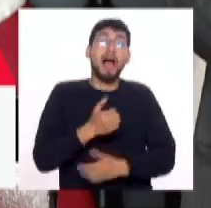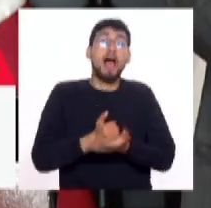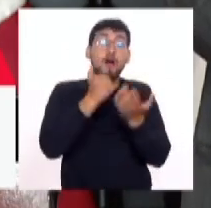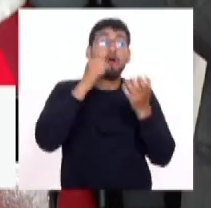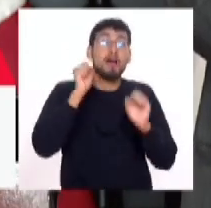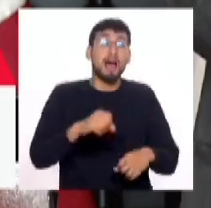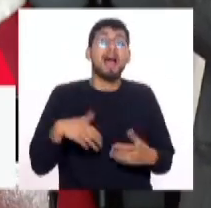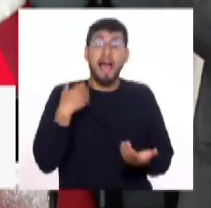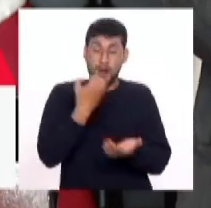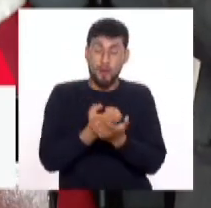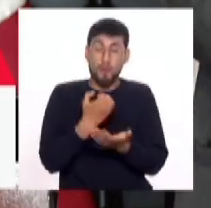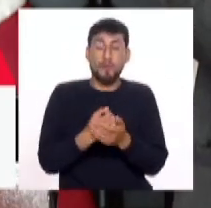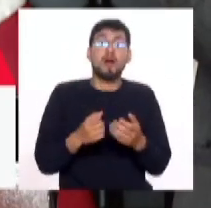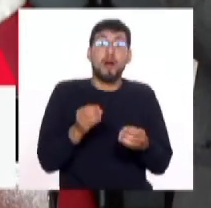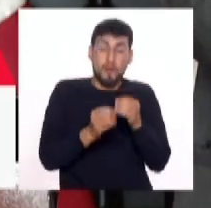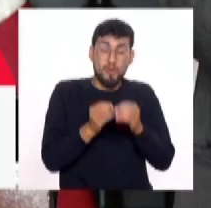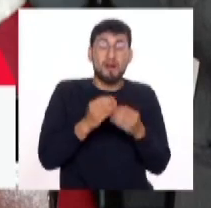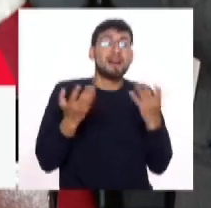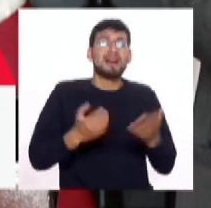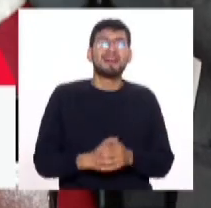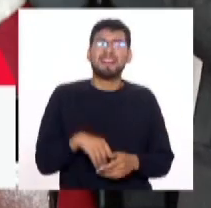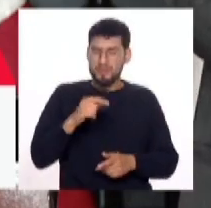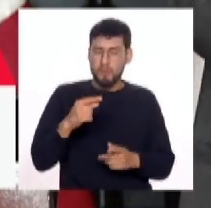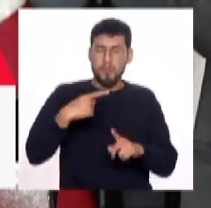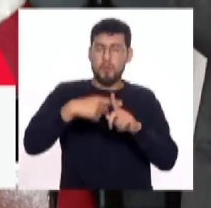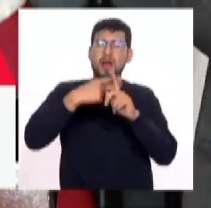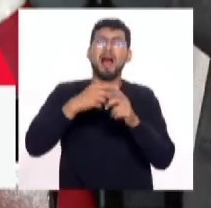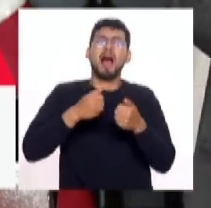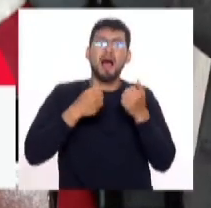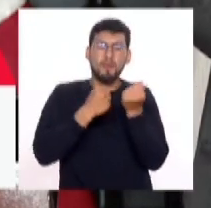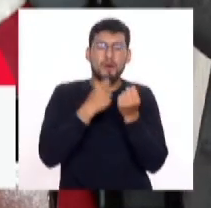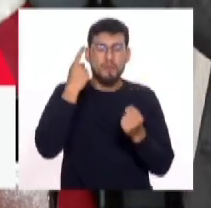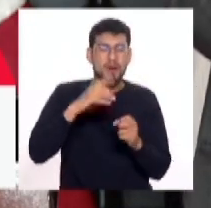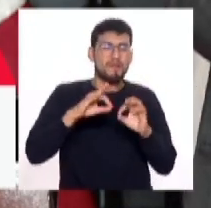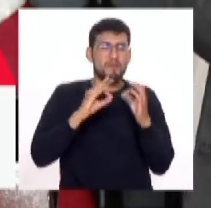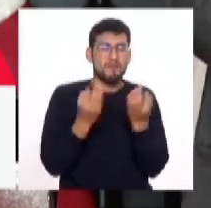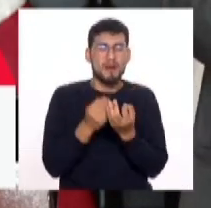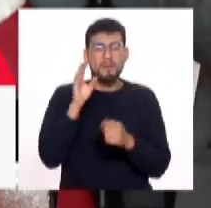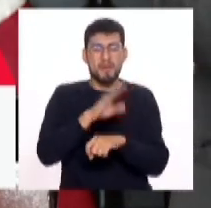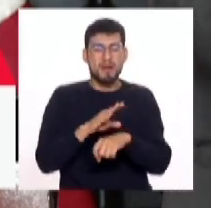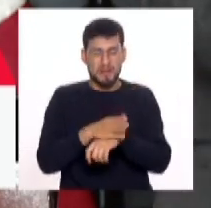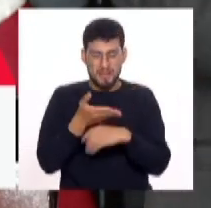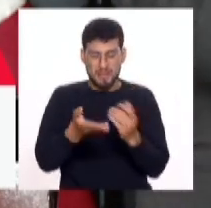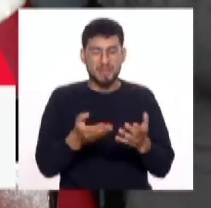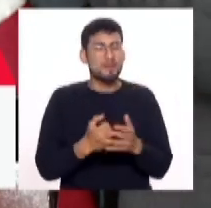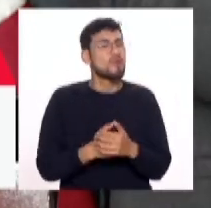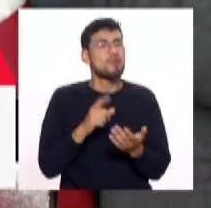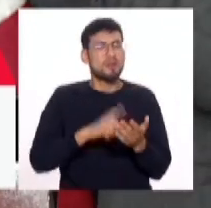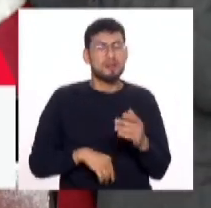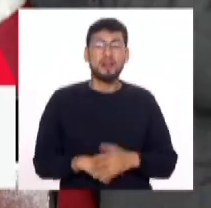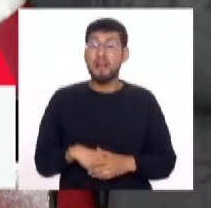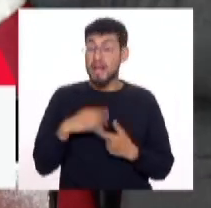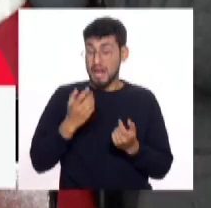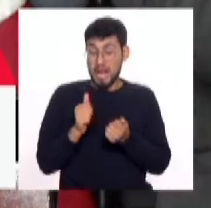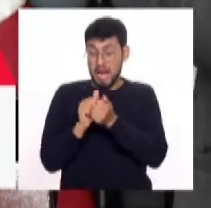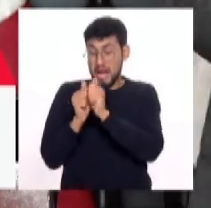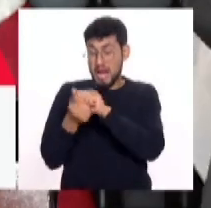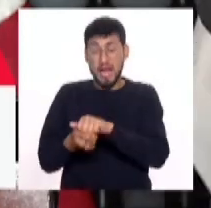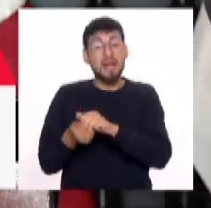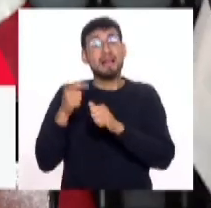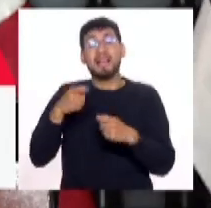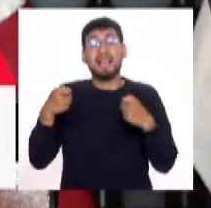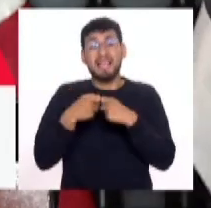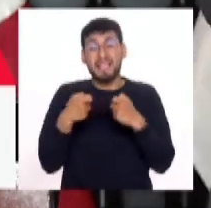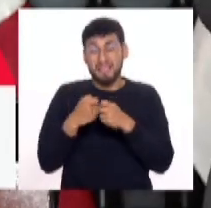un impacto positivo en la canasta básica familiar y el proceso de transición